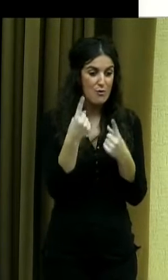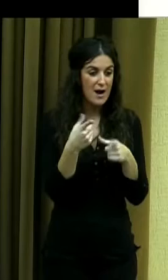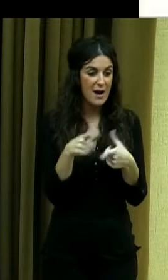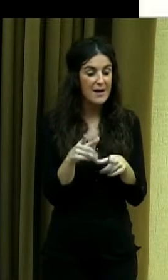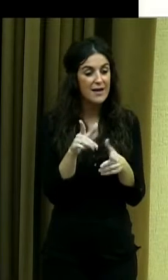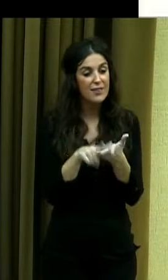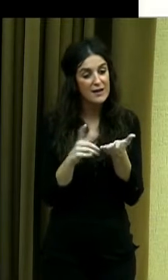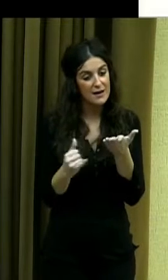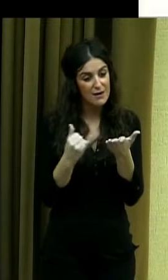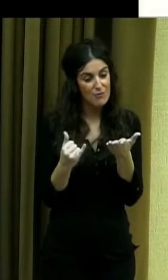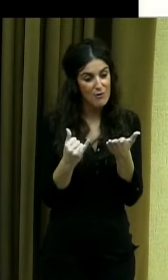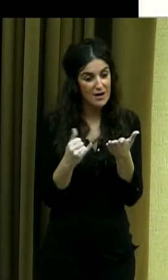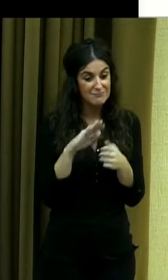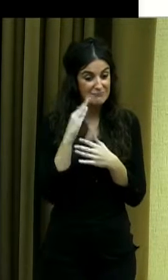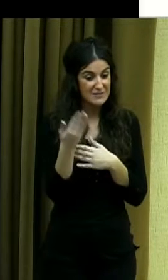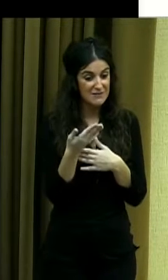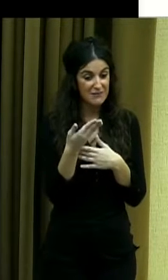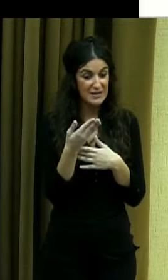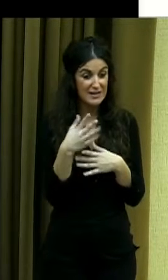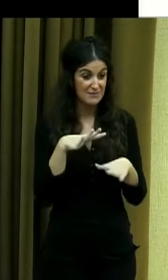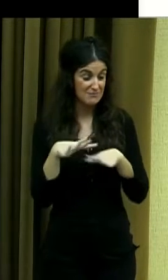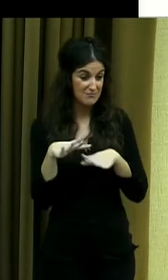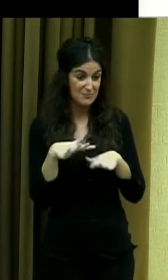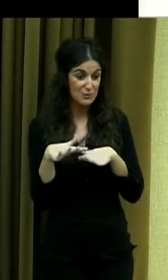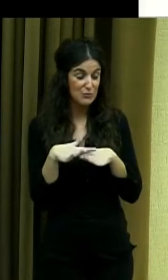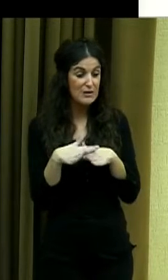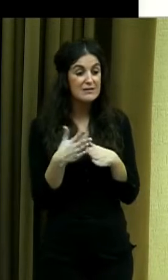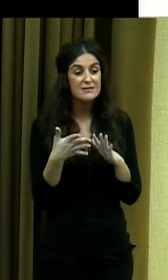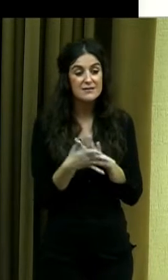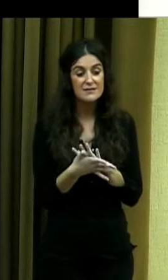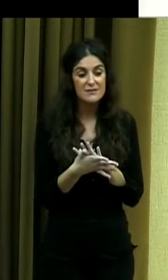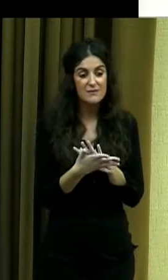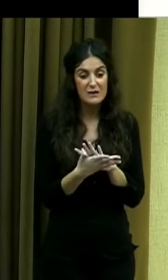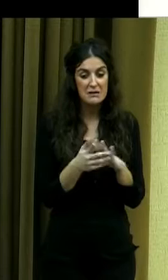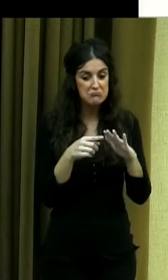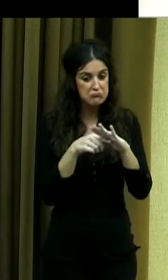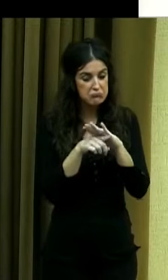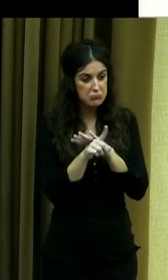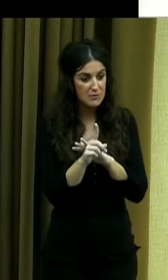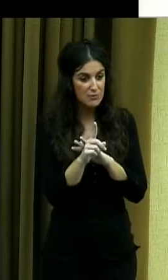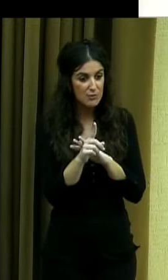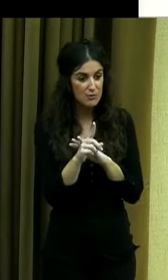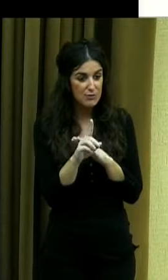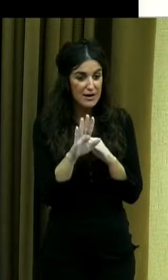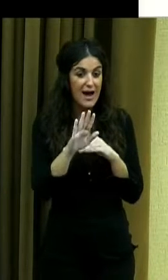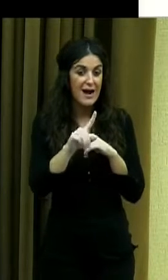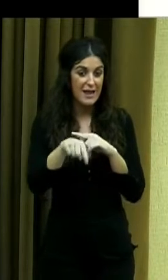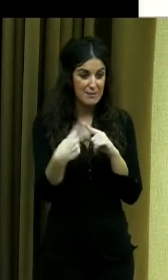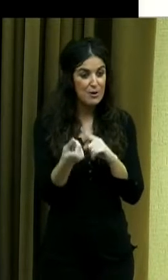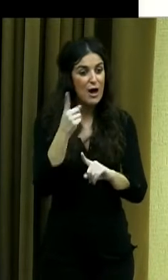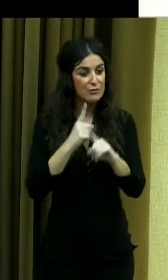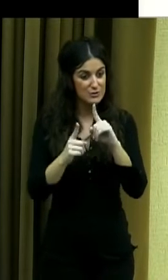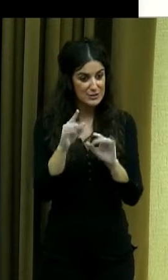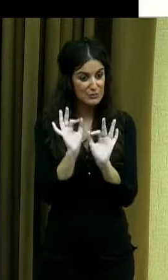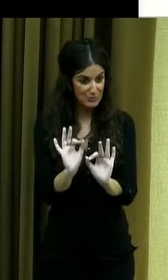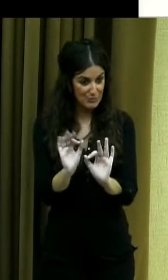comunicación no verbal y sin afectación de la parte motora, pues puede evolucionar a un trastorno específico del lenguaje. Ahí ya no hablaríamos